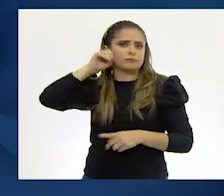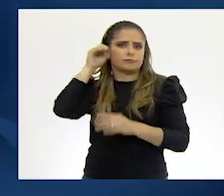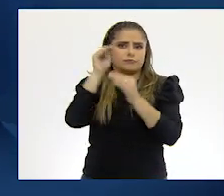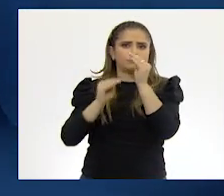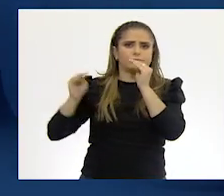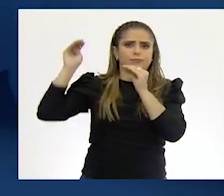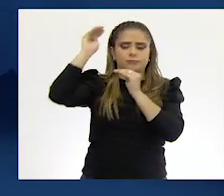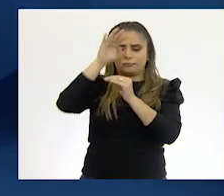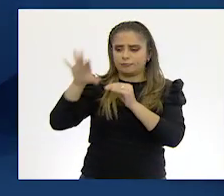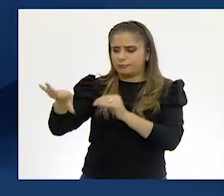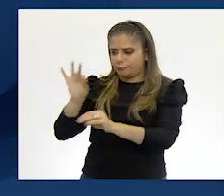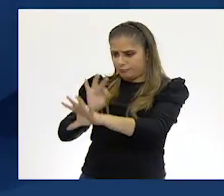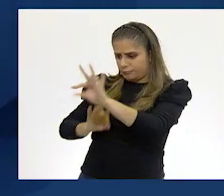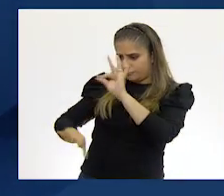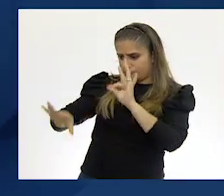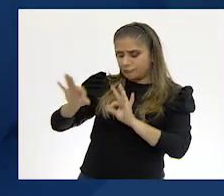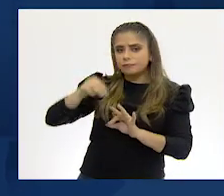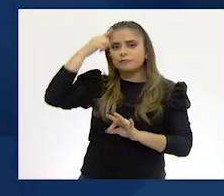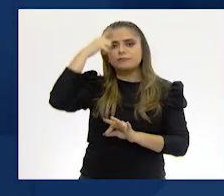los asuntos de la ciudad.